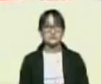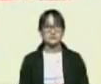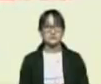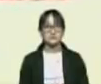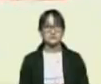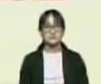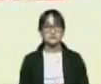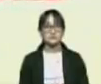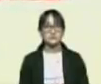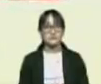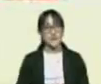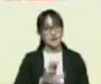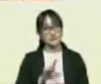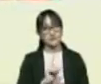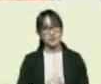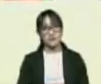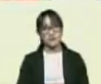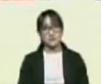Así va a ser.